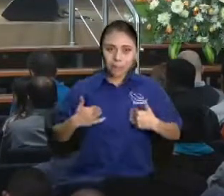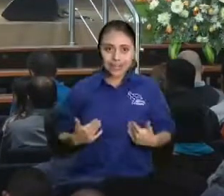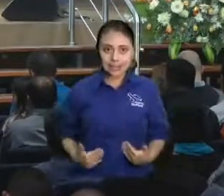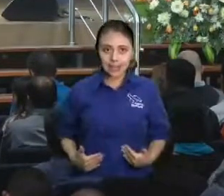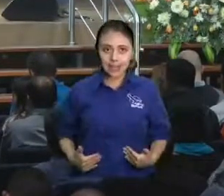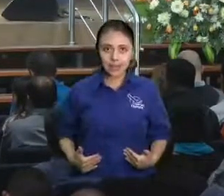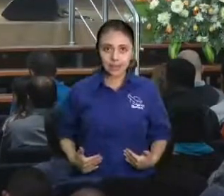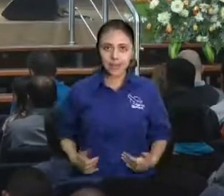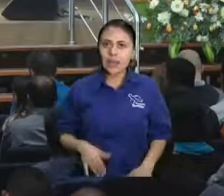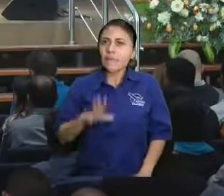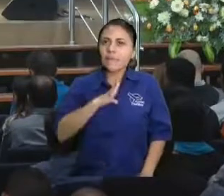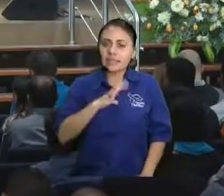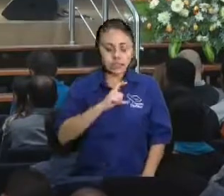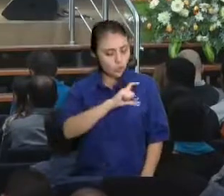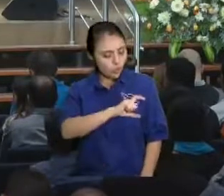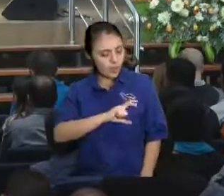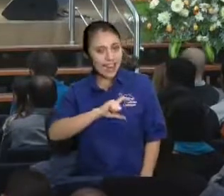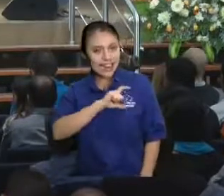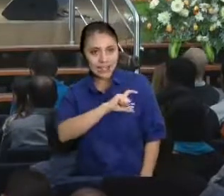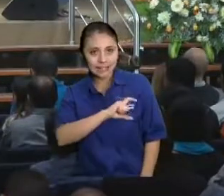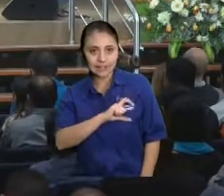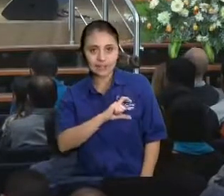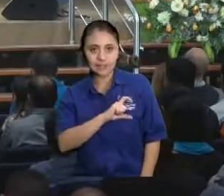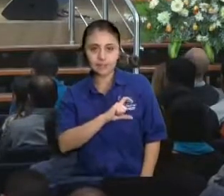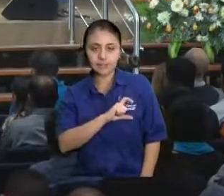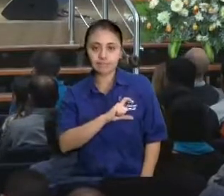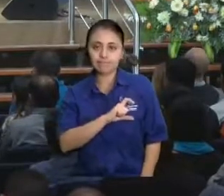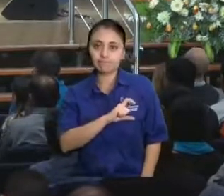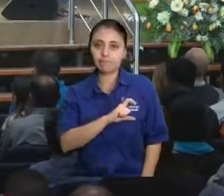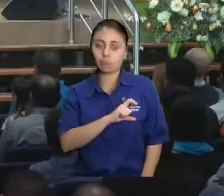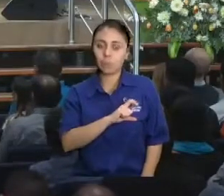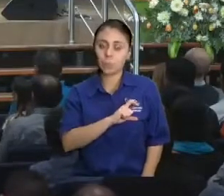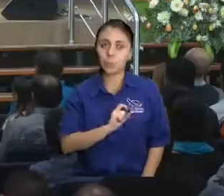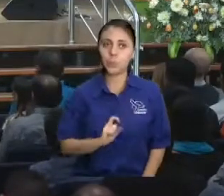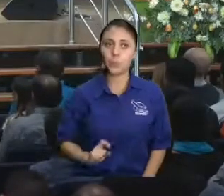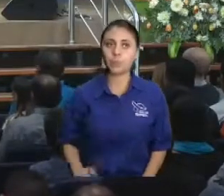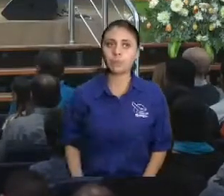la humanidad va a tener un carácter que va a ser definido.